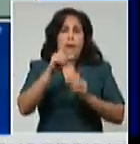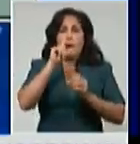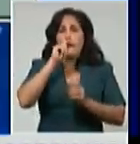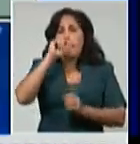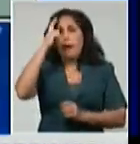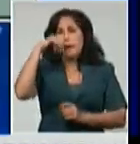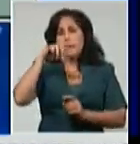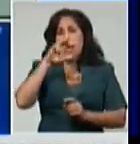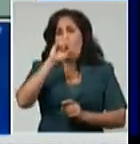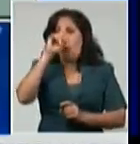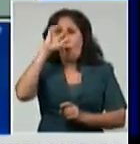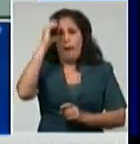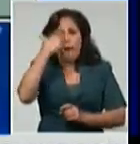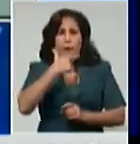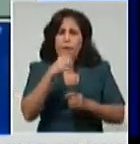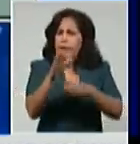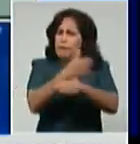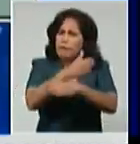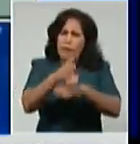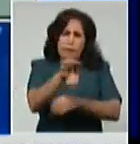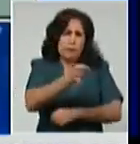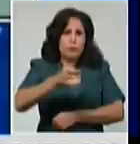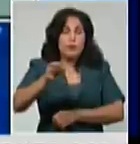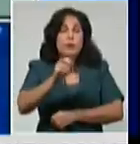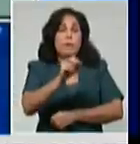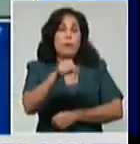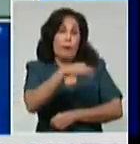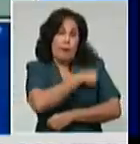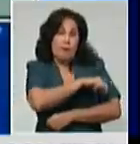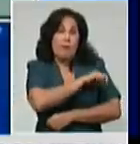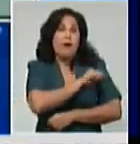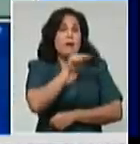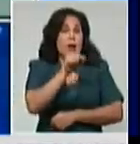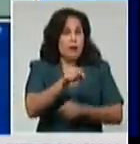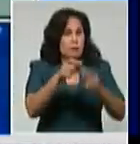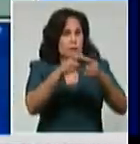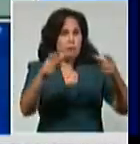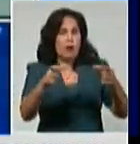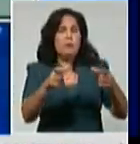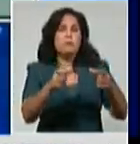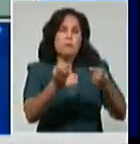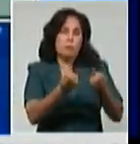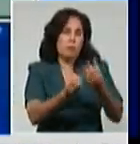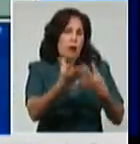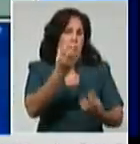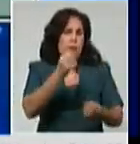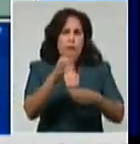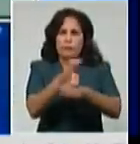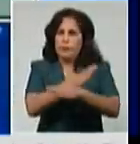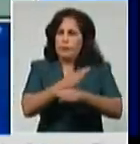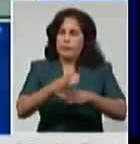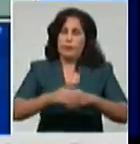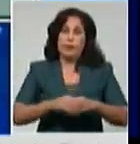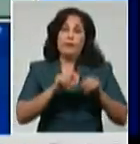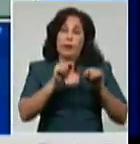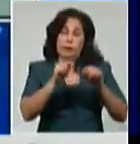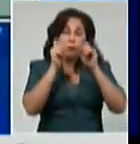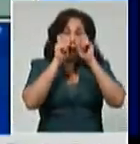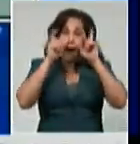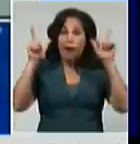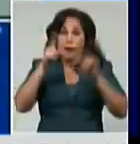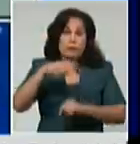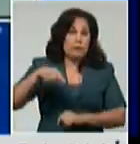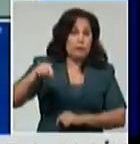hay una mayor afectación en estos momentos, reitero, que eso también nos pone en alerta de